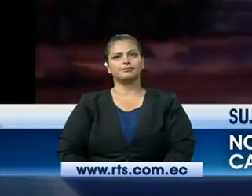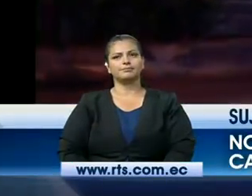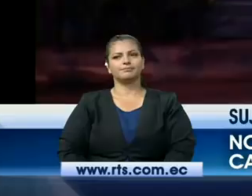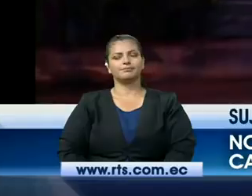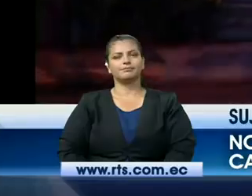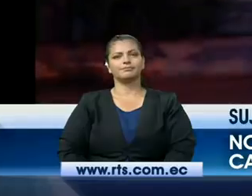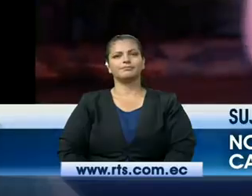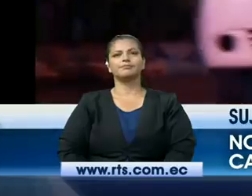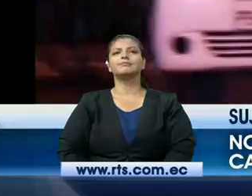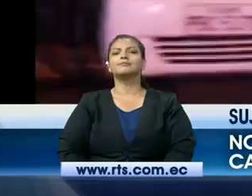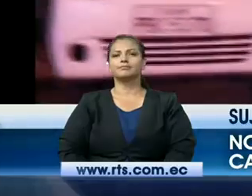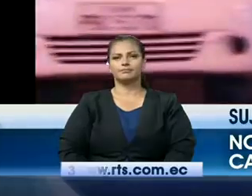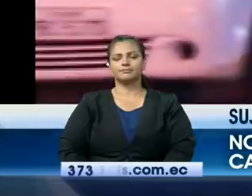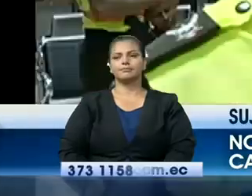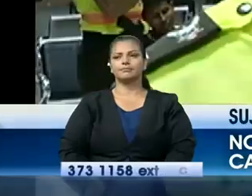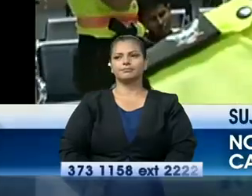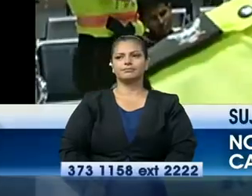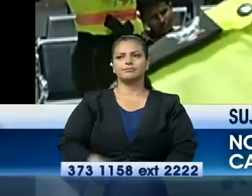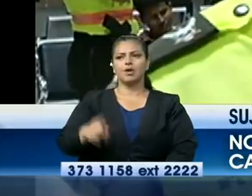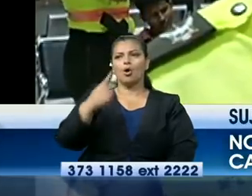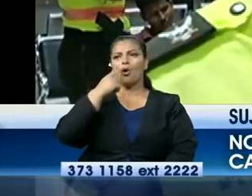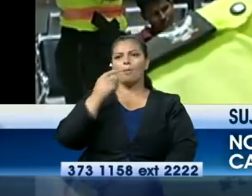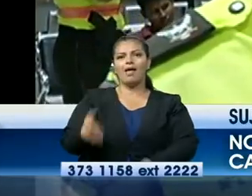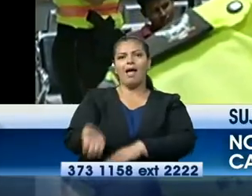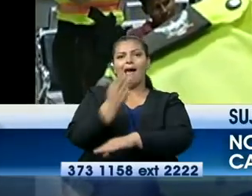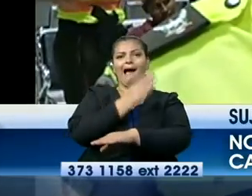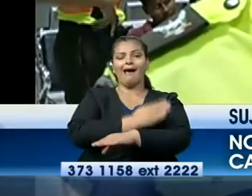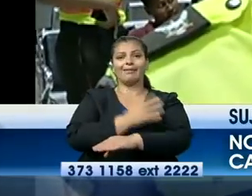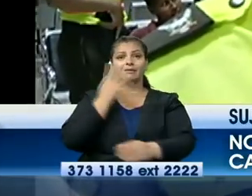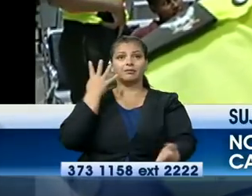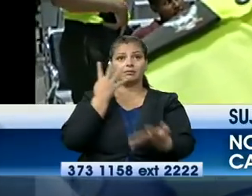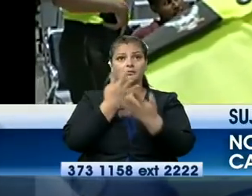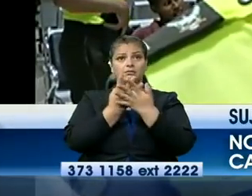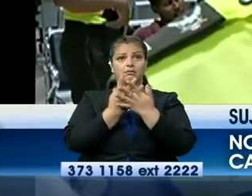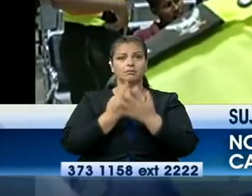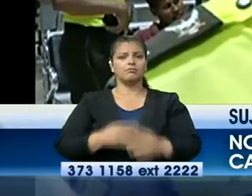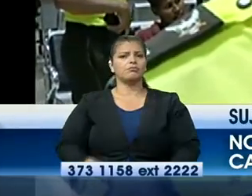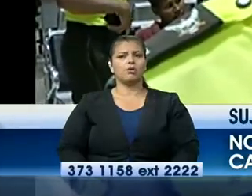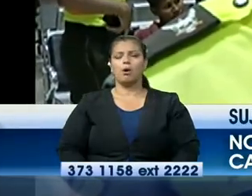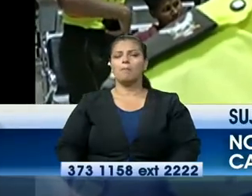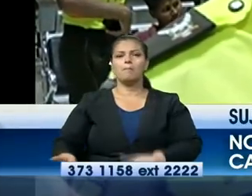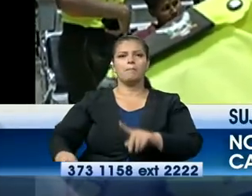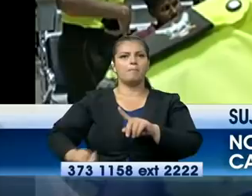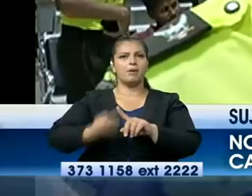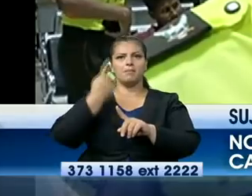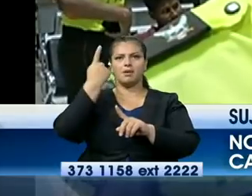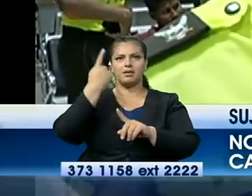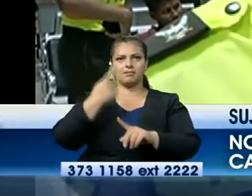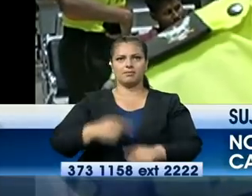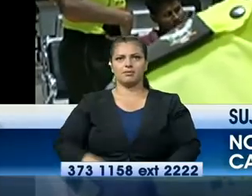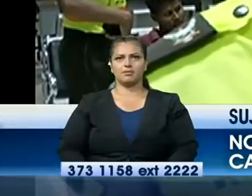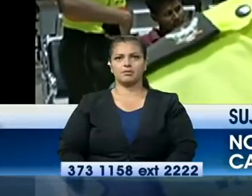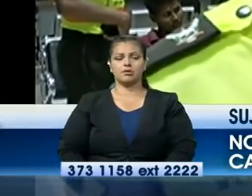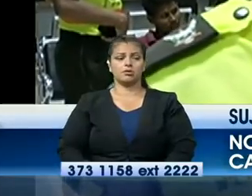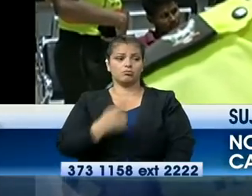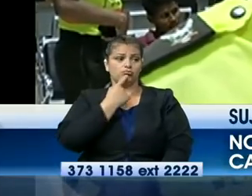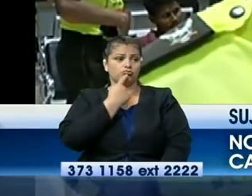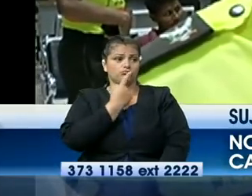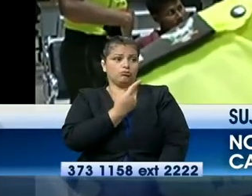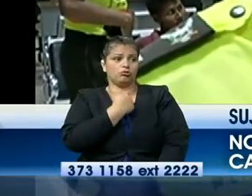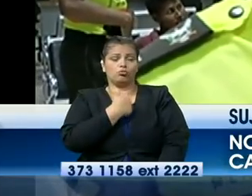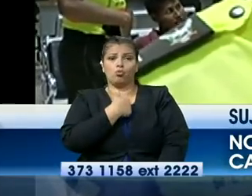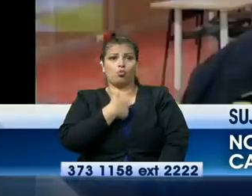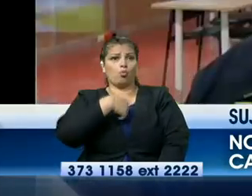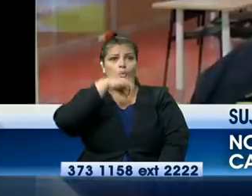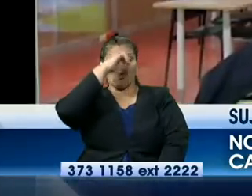se le ve el pico no tiene ningún antecedente no tienen un antecedente simplemente manifiesta que ha estado en el estado allí esperando los vídeos que tengo en una mochila